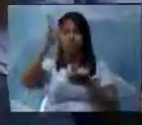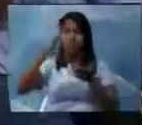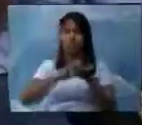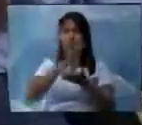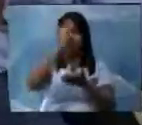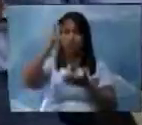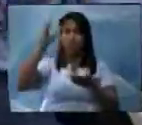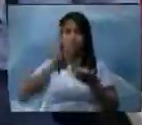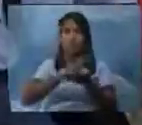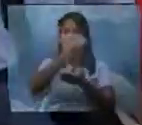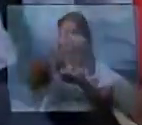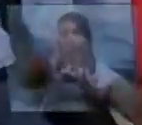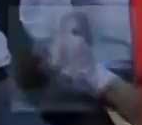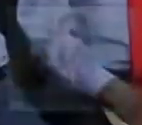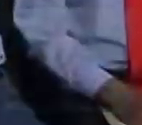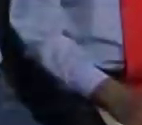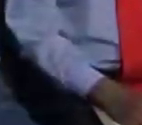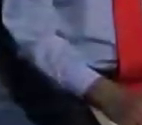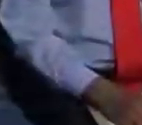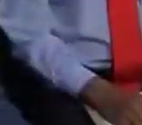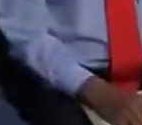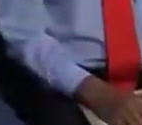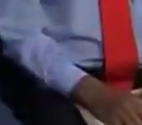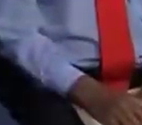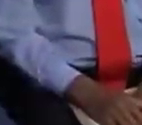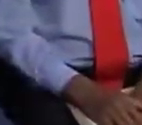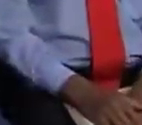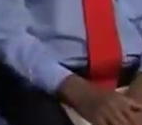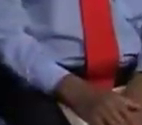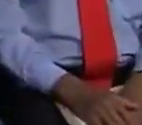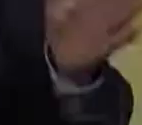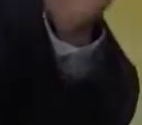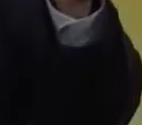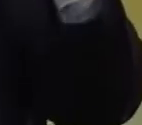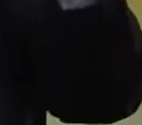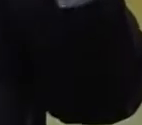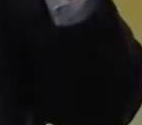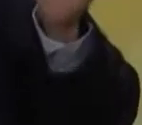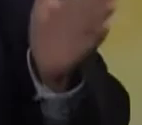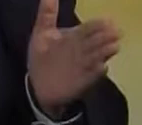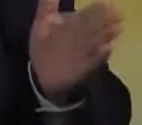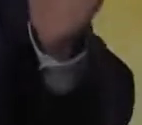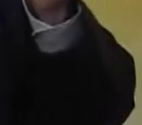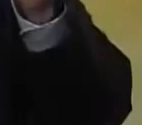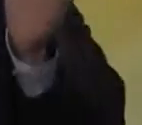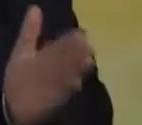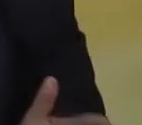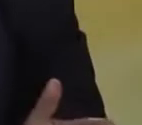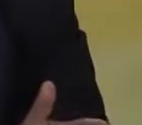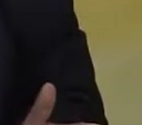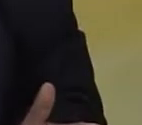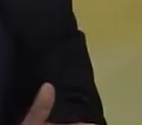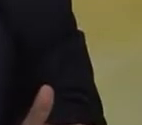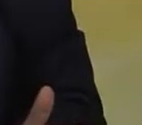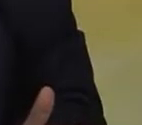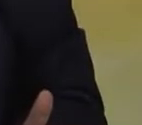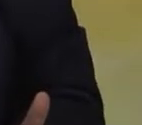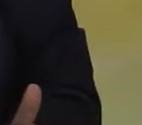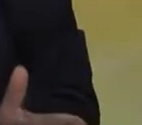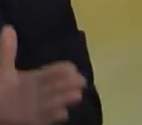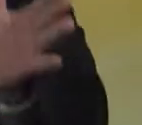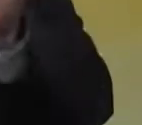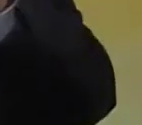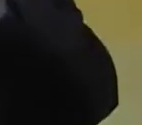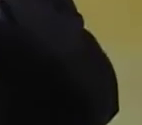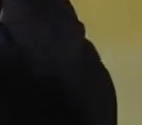Dios Gloria a Dios Gloria a Dios Daniel le habló sabia y prudentemente